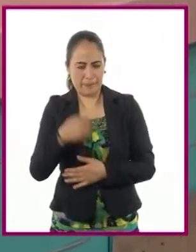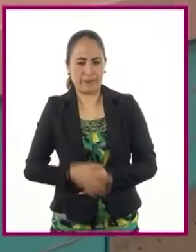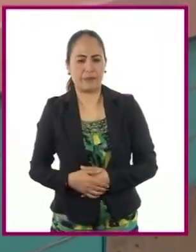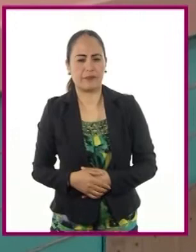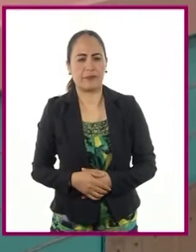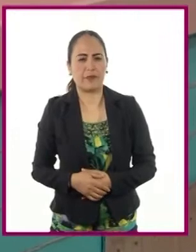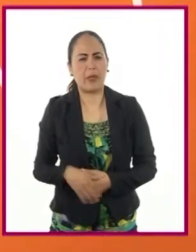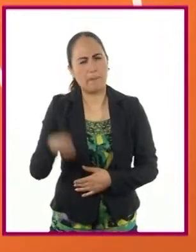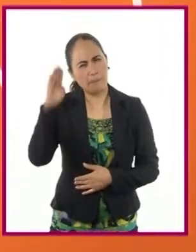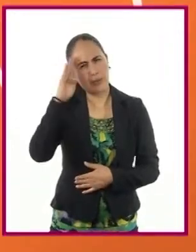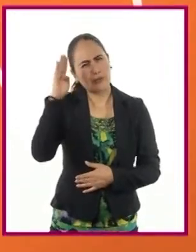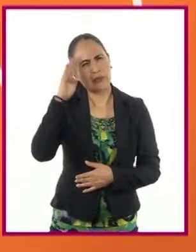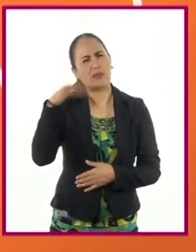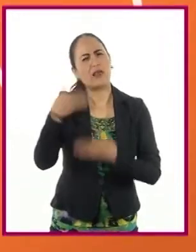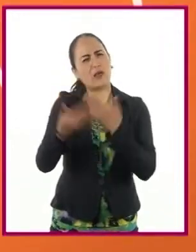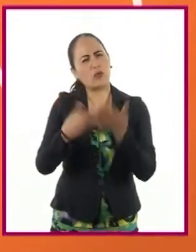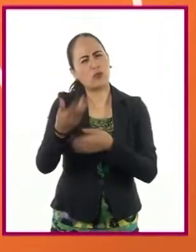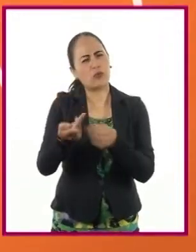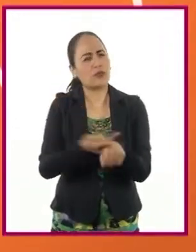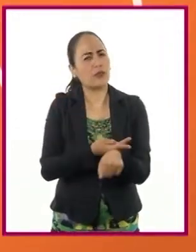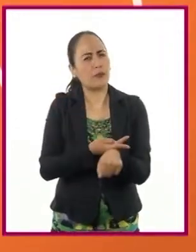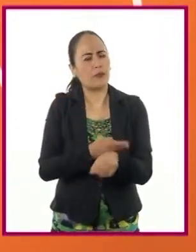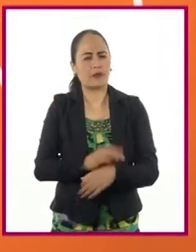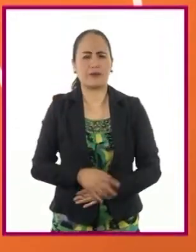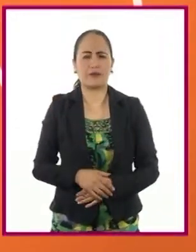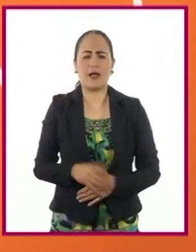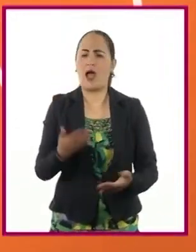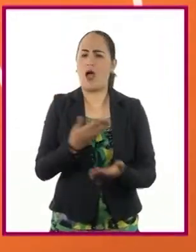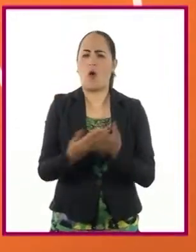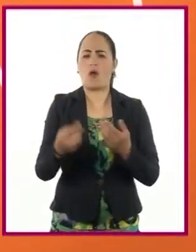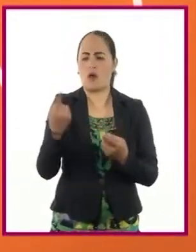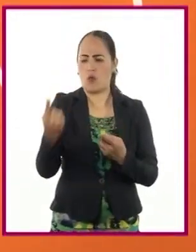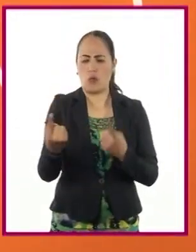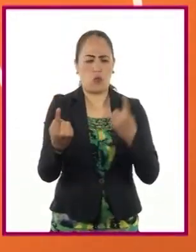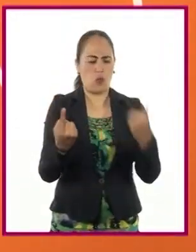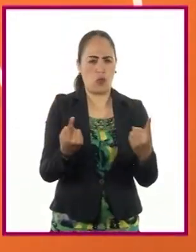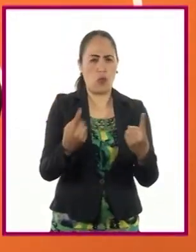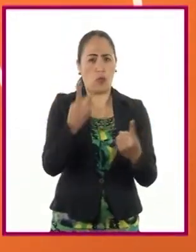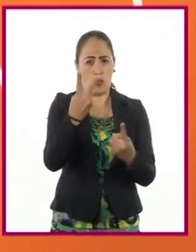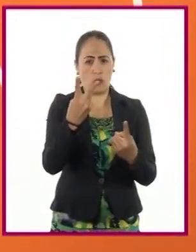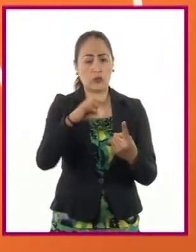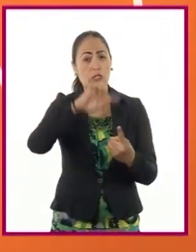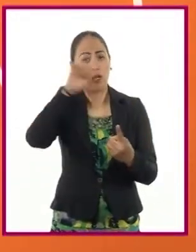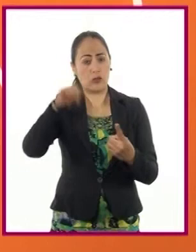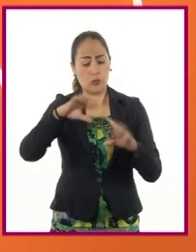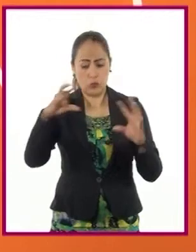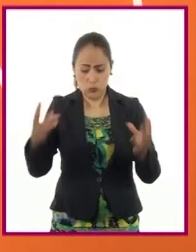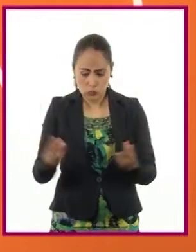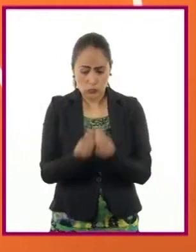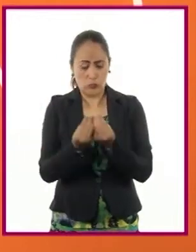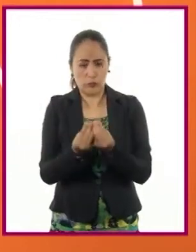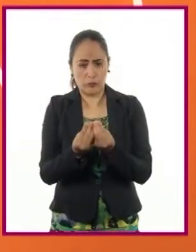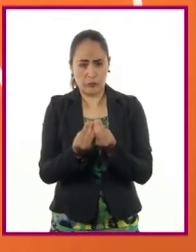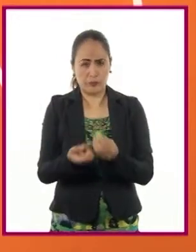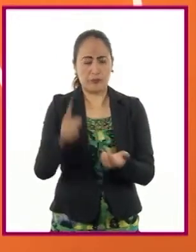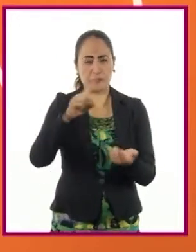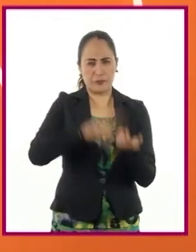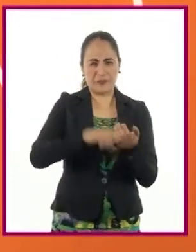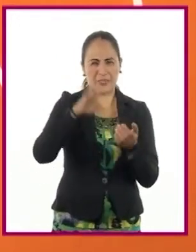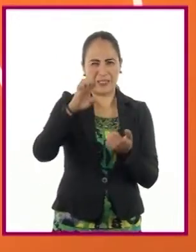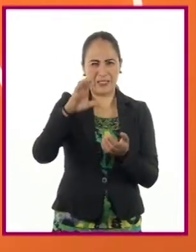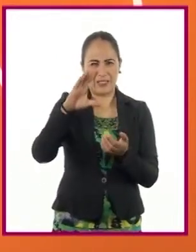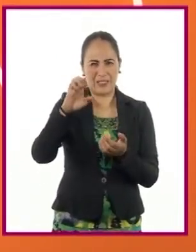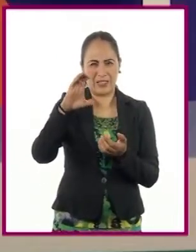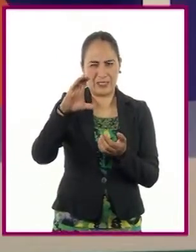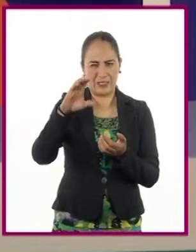lo que sucederá. Ahora tenemos dos elementos que formarán un compuesto. Los electrones están representados por los